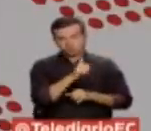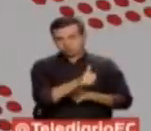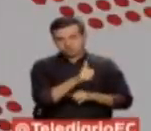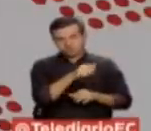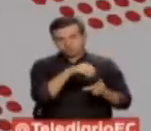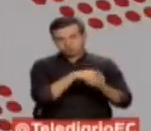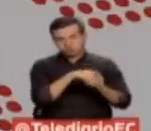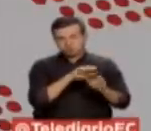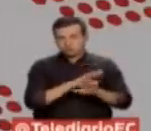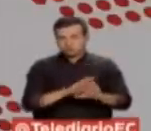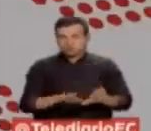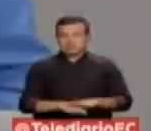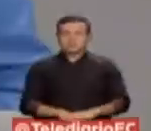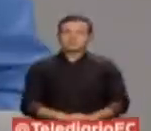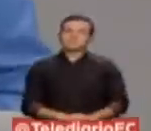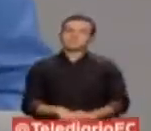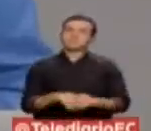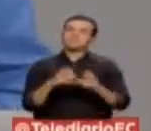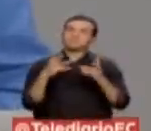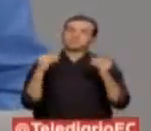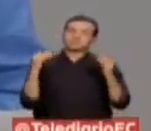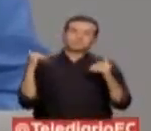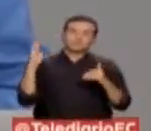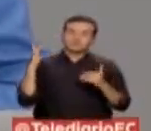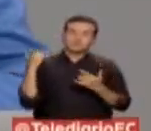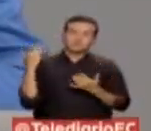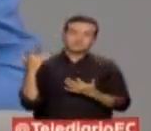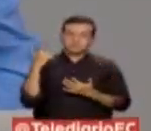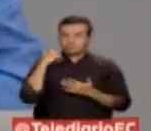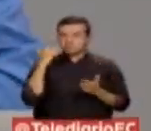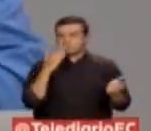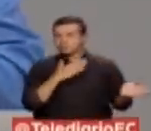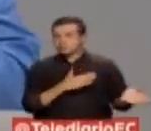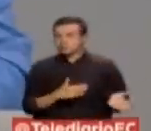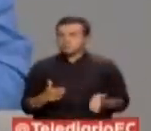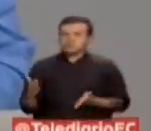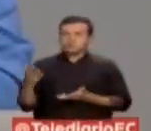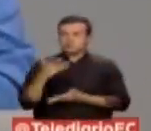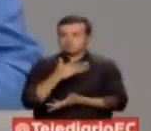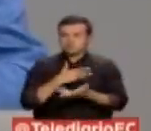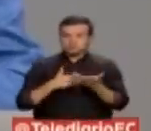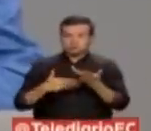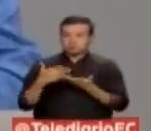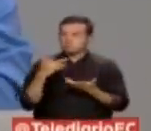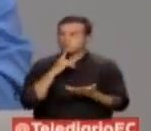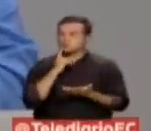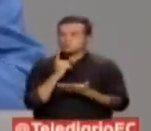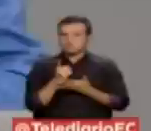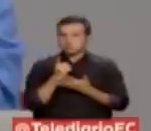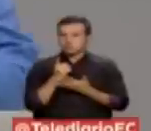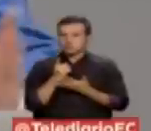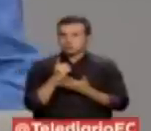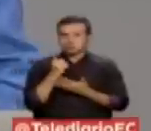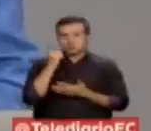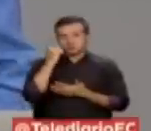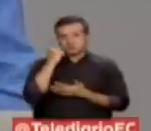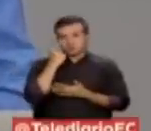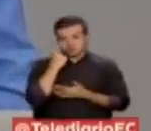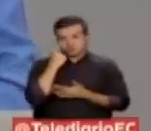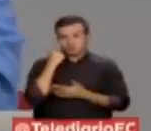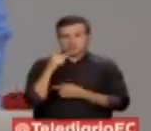asamblea y así tiene que ser yo le pregunto hay mucho más que esperar de esta relación porque insisto parece haber un